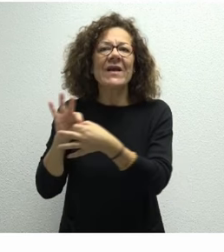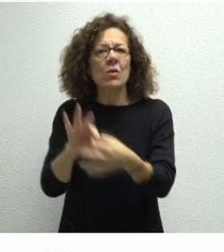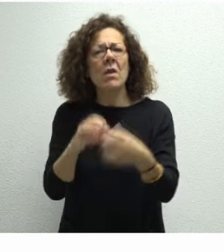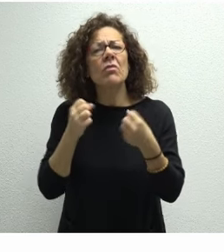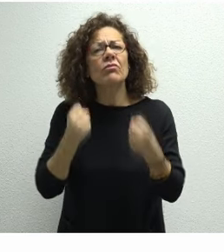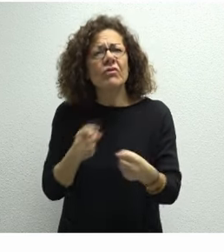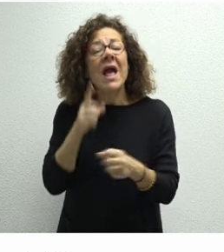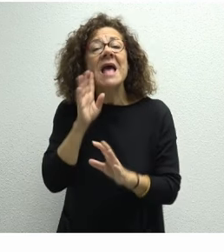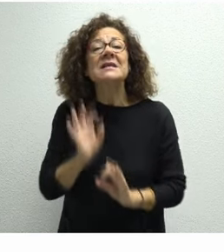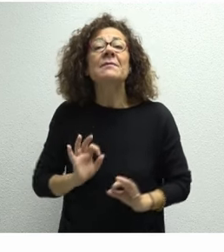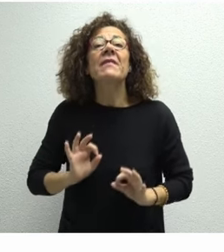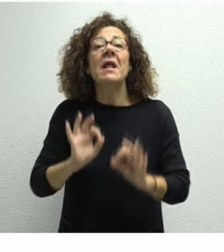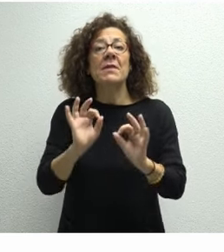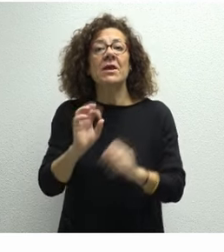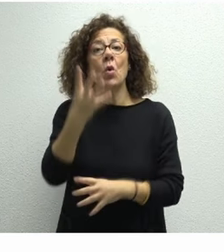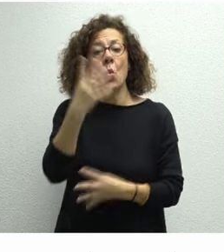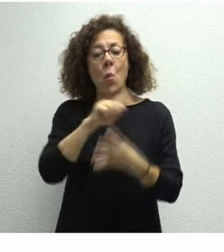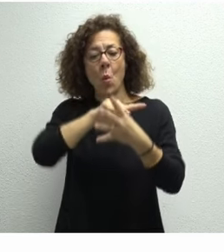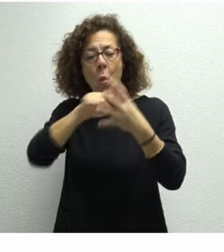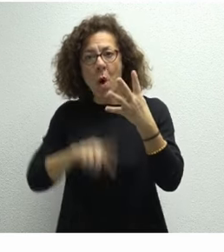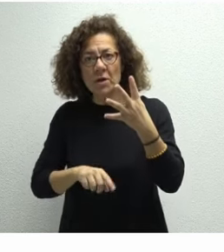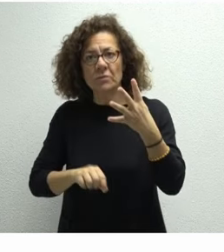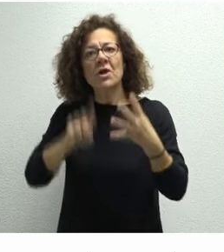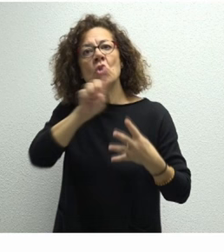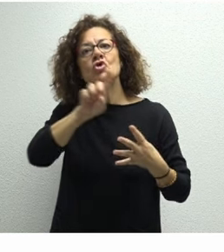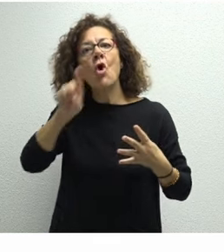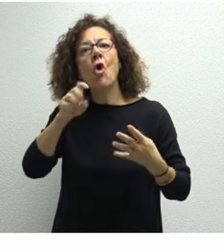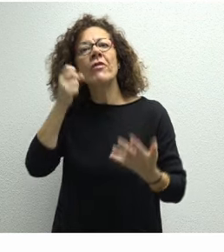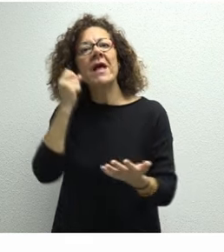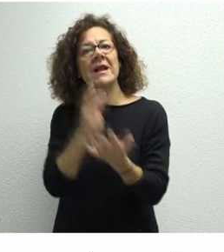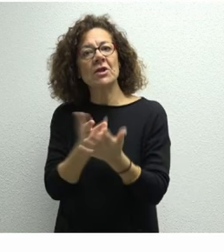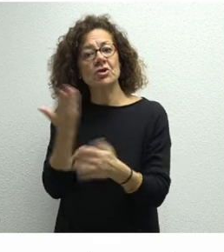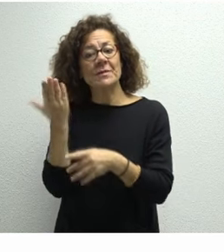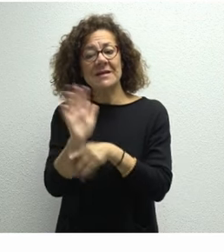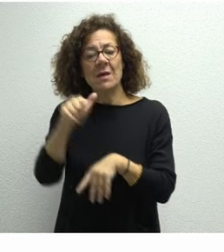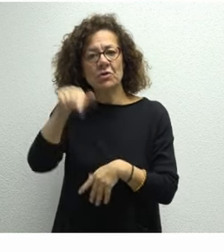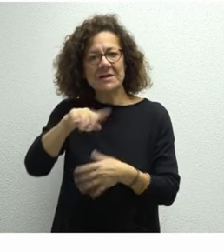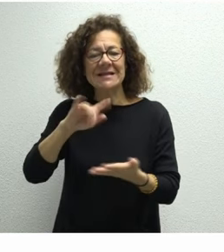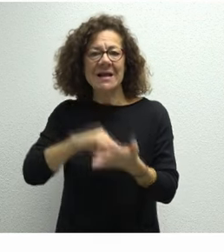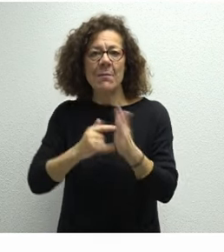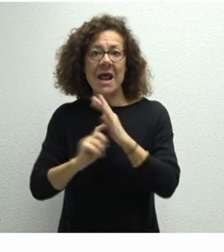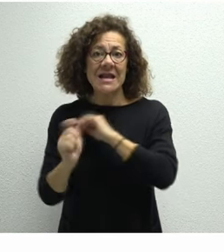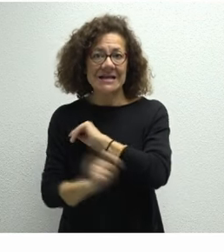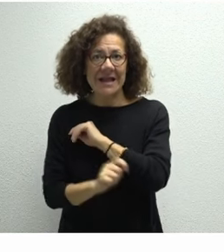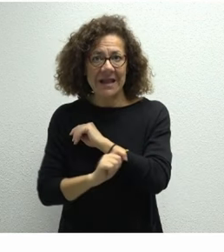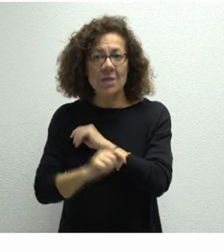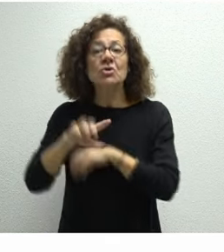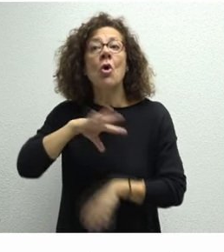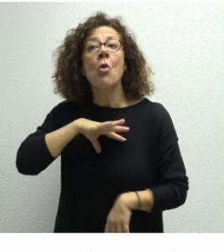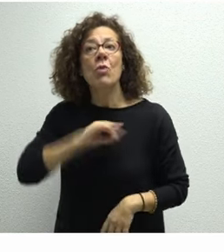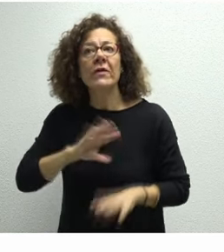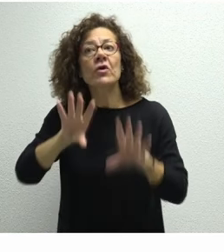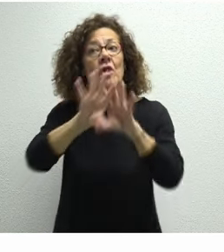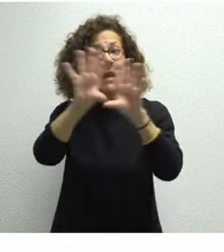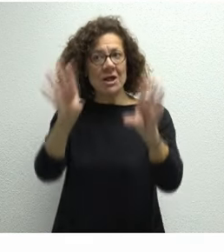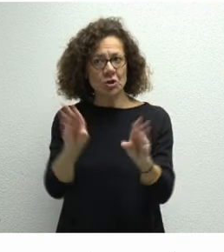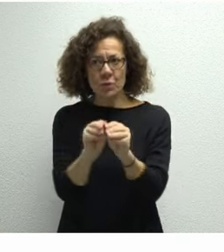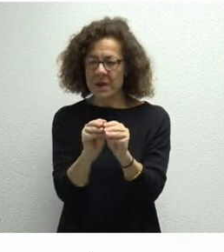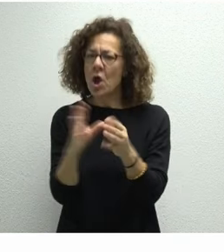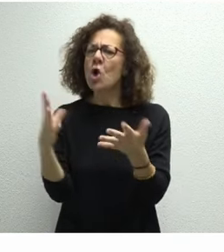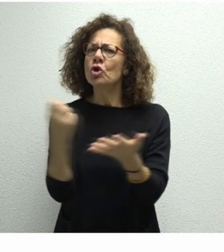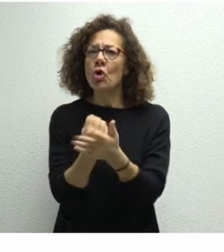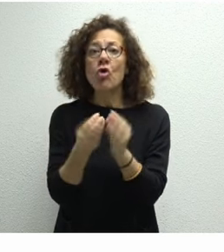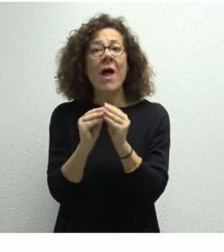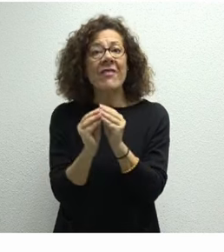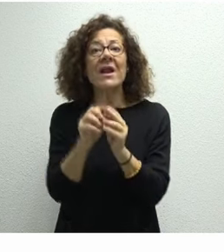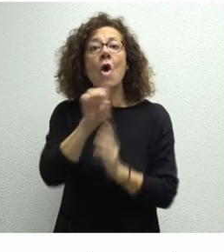fundamentalmente con cuatro de los 11 retos que planteamos en este plan estratégico hemos sido capaces de resumir todo lo que vamos a hacer en